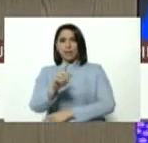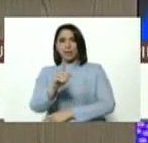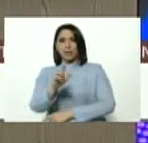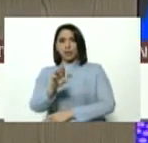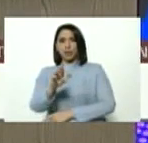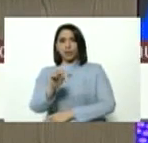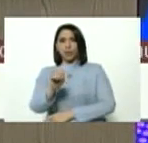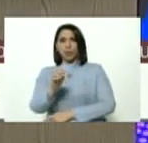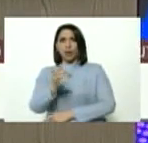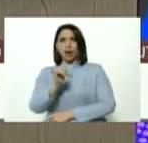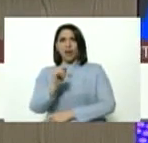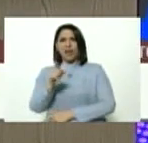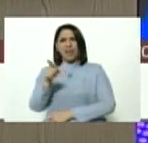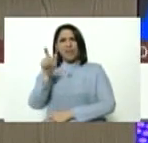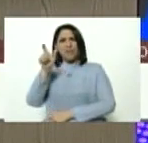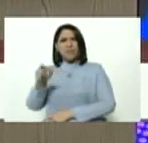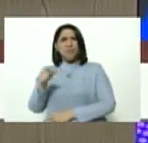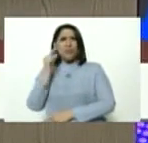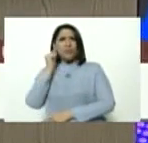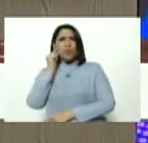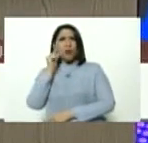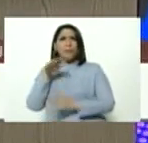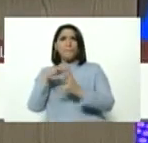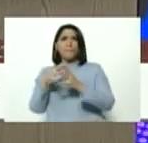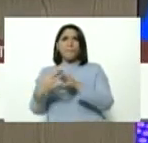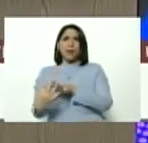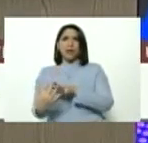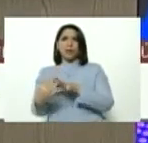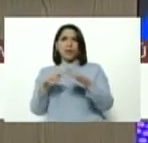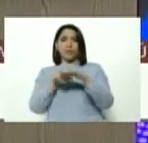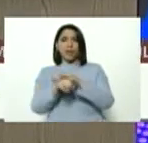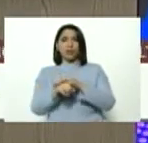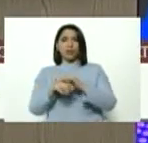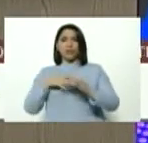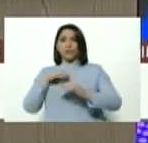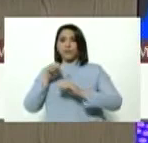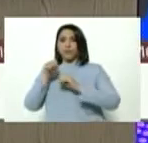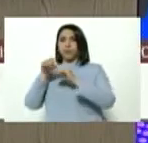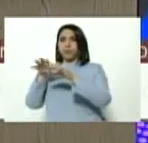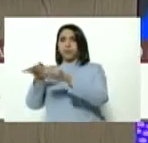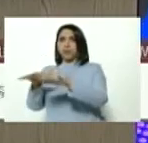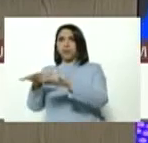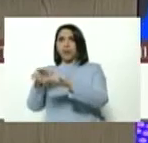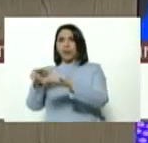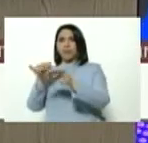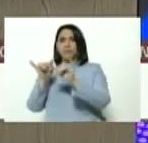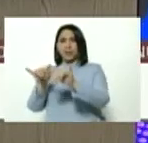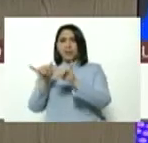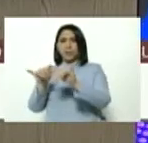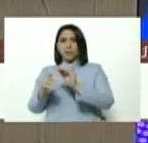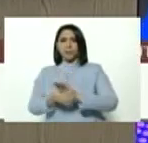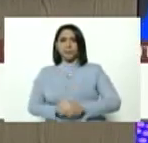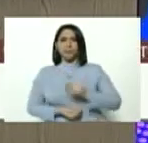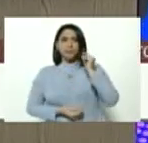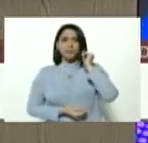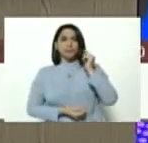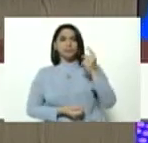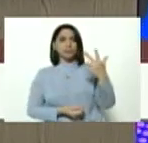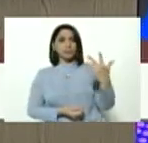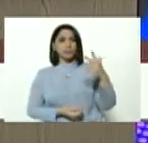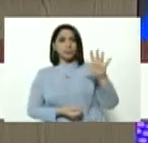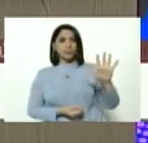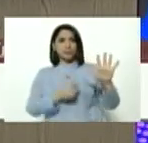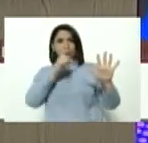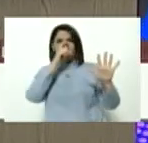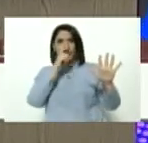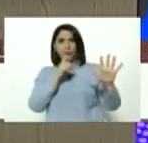Estaba destacada en un módulo barrio adentro y fue infectada allí. Mujer de 35 años de edad,